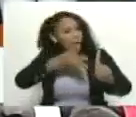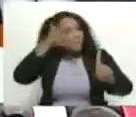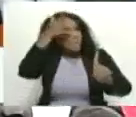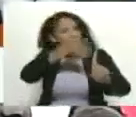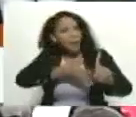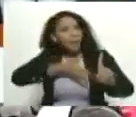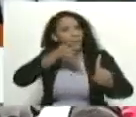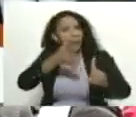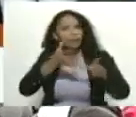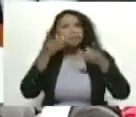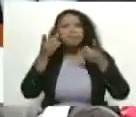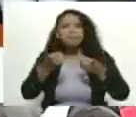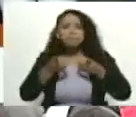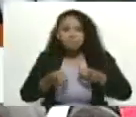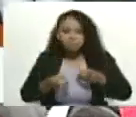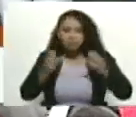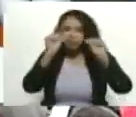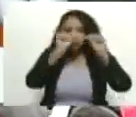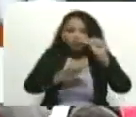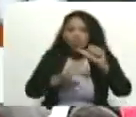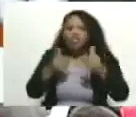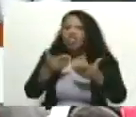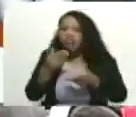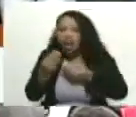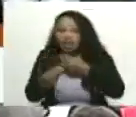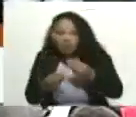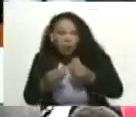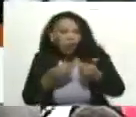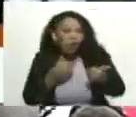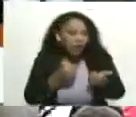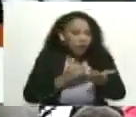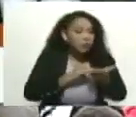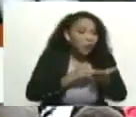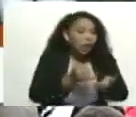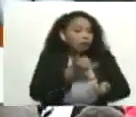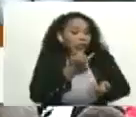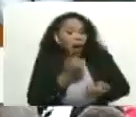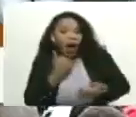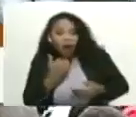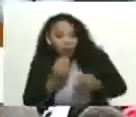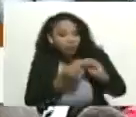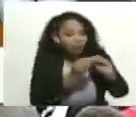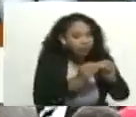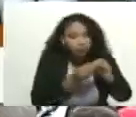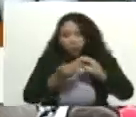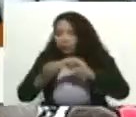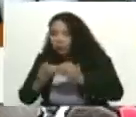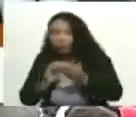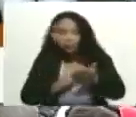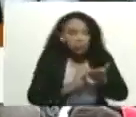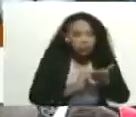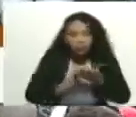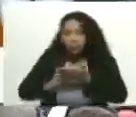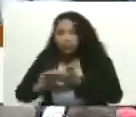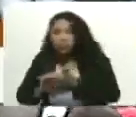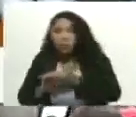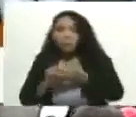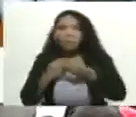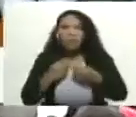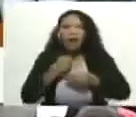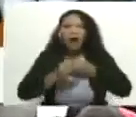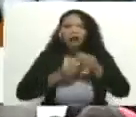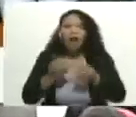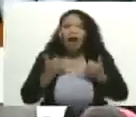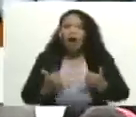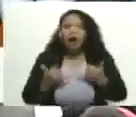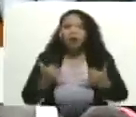de decisiones, se revisan las cosas que hemos venido haciendo para corregir donde haya que corregir, para actualizar lo que tengamos